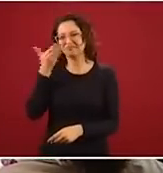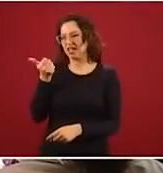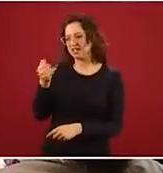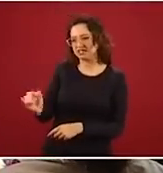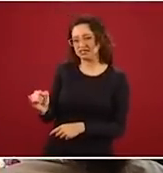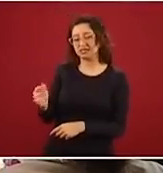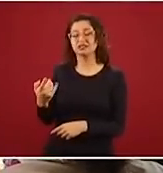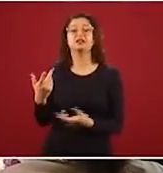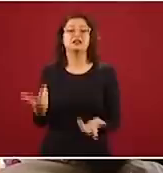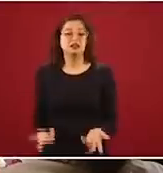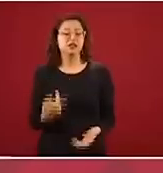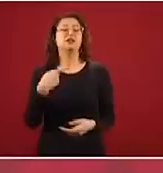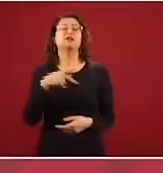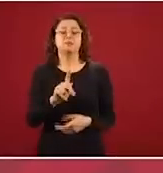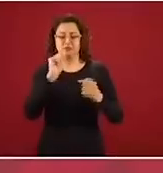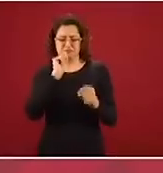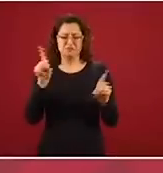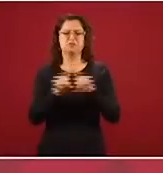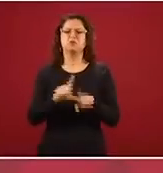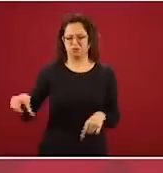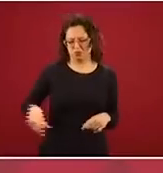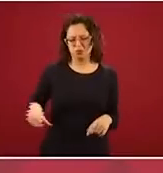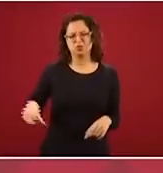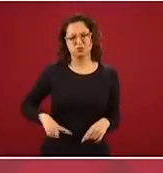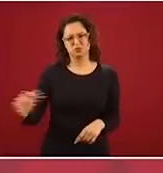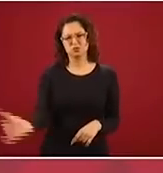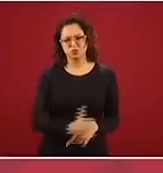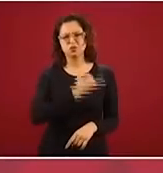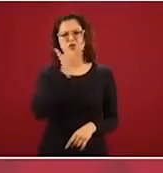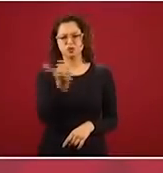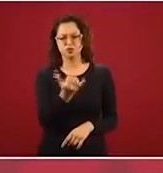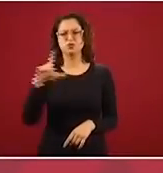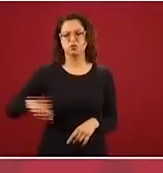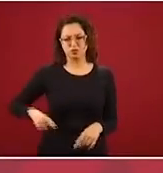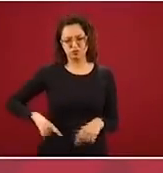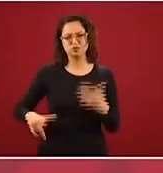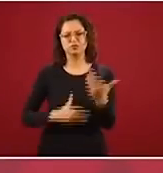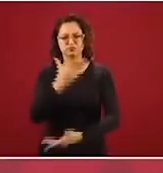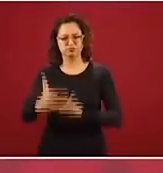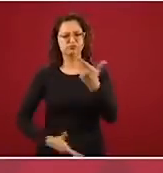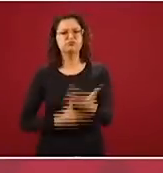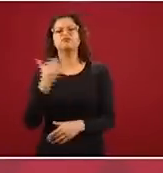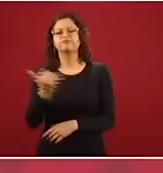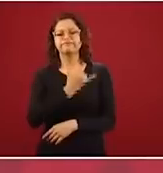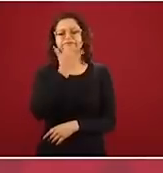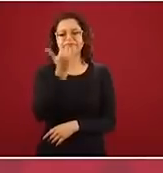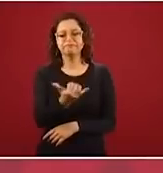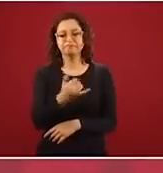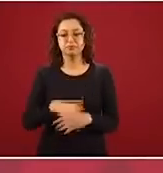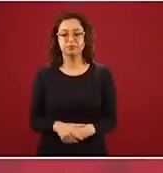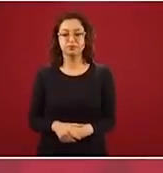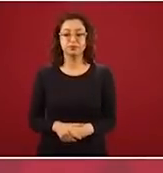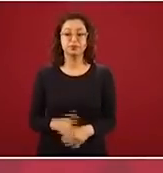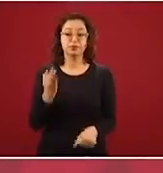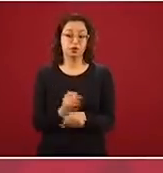hubieron errores de parte del gobierno, de servidores públicos. Y lo que tú